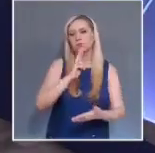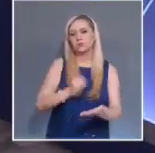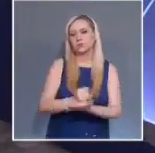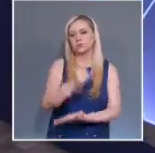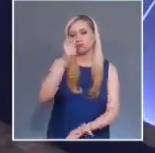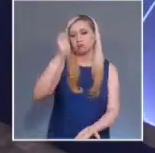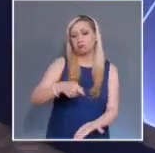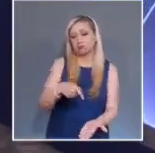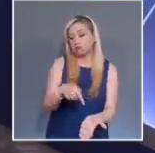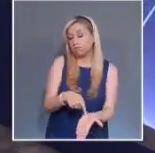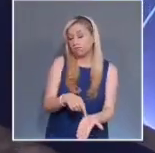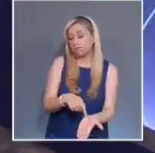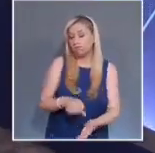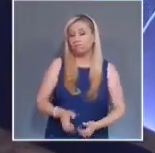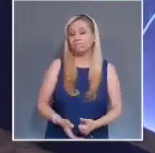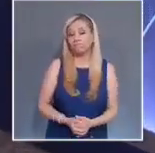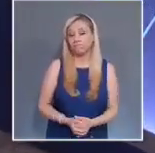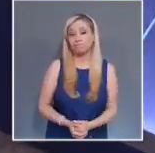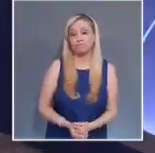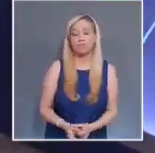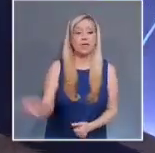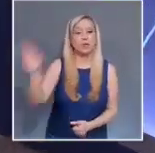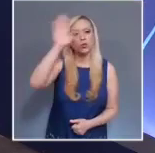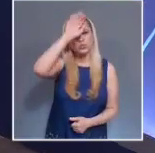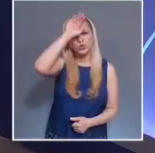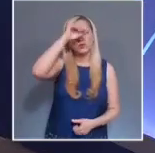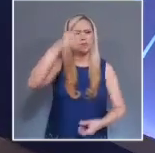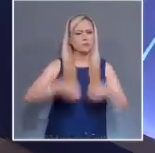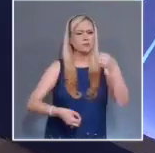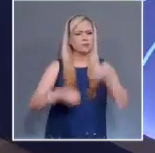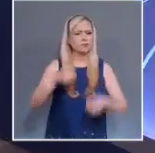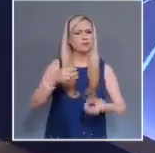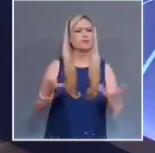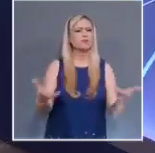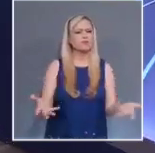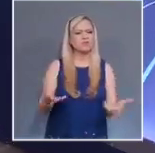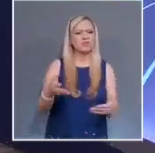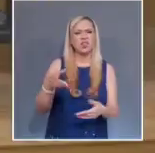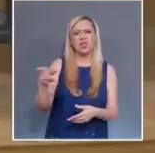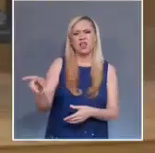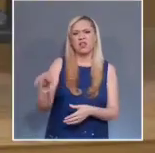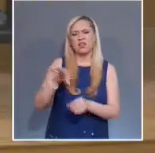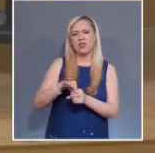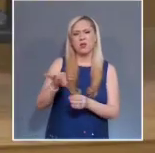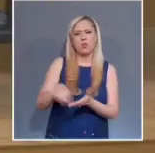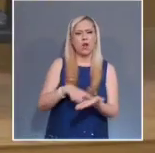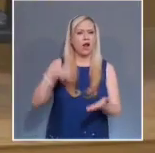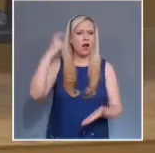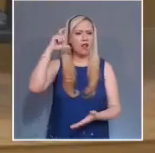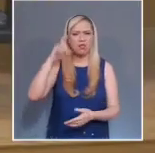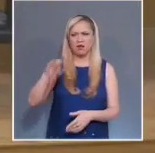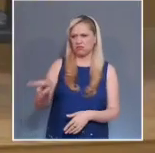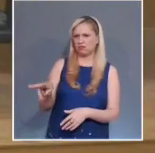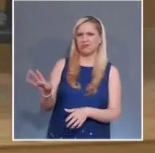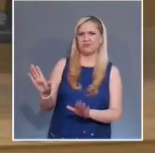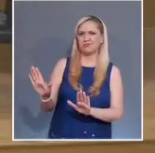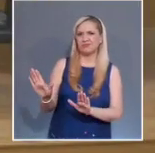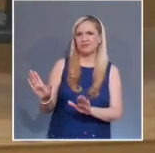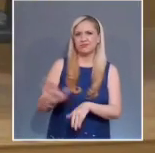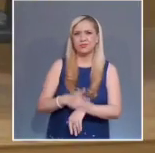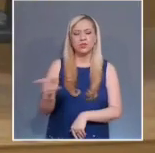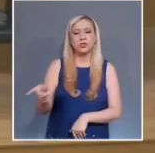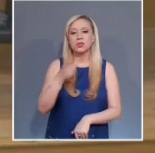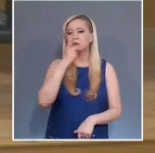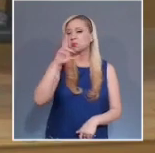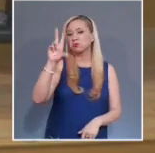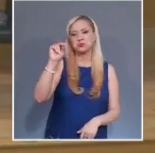La Sala Regional Monterrey revocó la resolución del Tribunal Electoral de Querétaro, que había declarado infundada una queja por